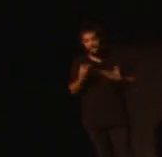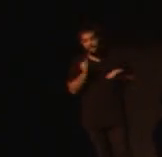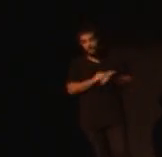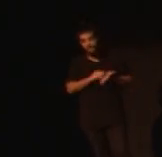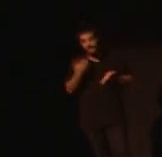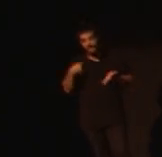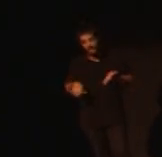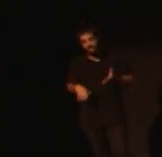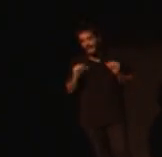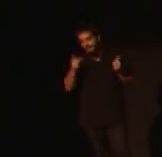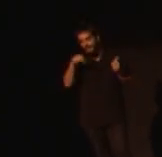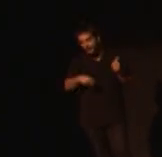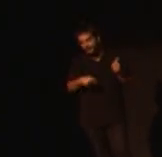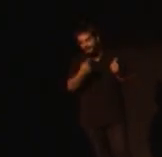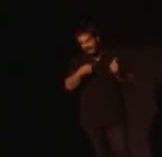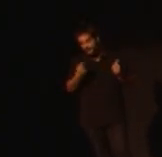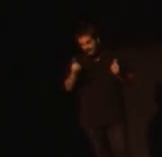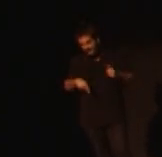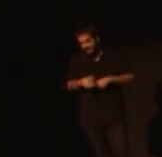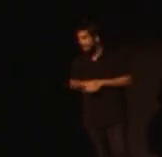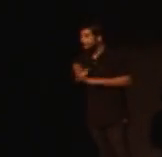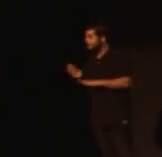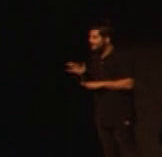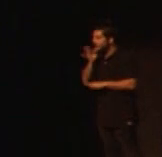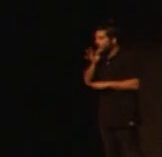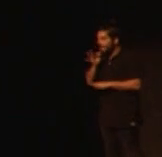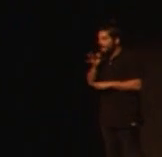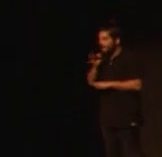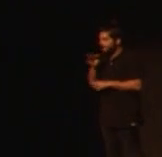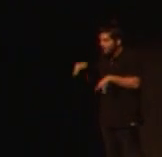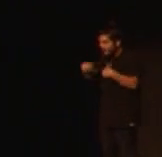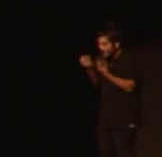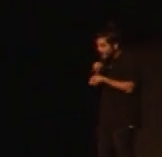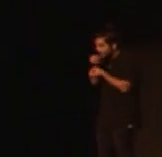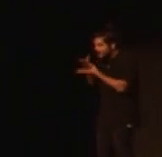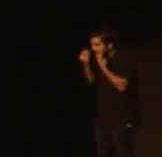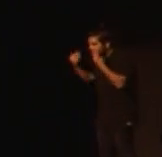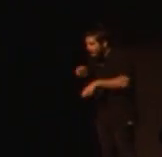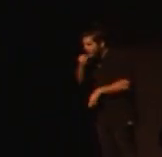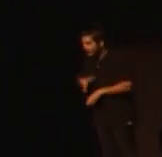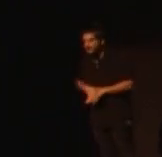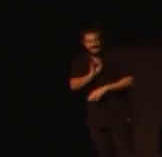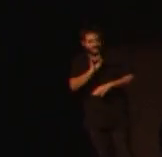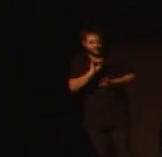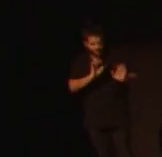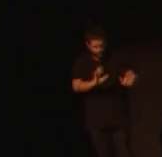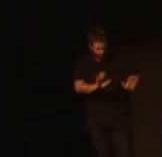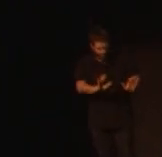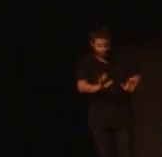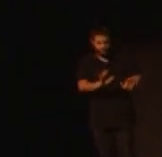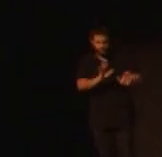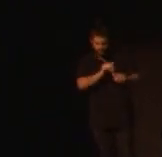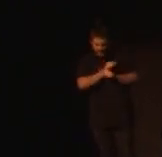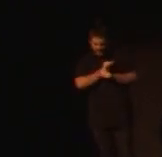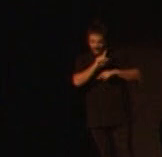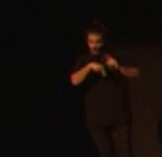al empezar la gala. Bueno, vale, pero es que aún no me has dejado contarte esa historia buenísima que me pasó el otro día, que me va a ir con mis amigas. Sí, pero escucha, me la cuentas luego, porque es